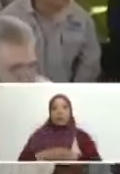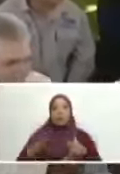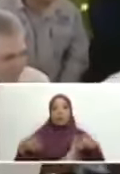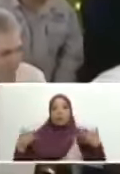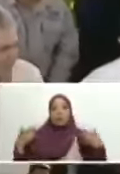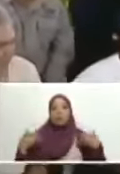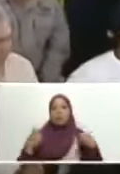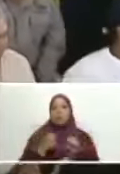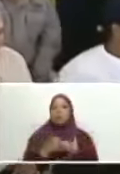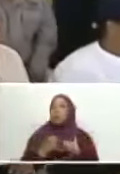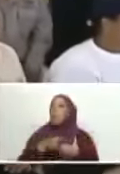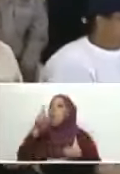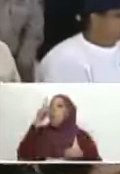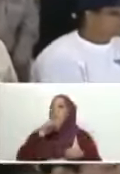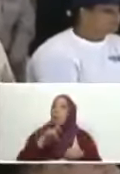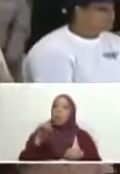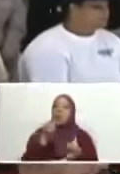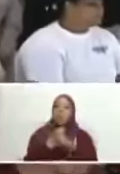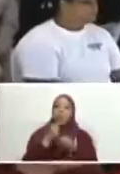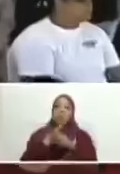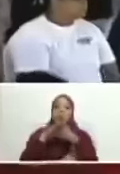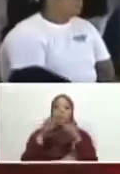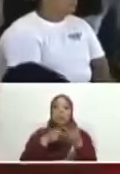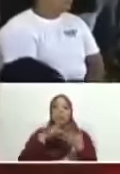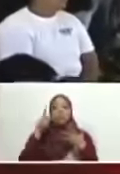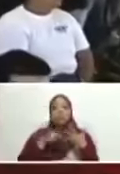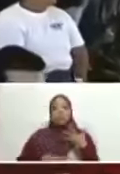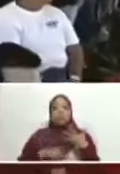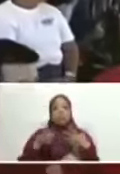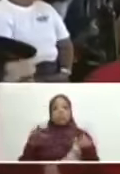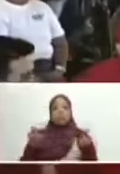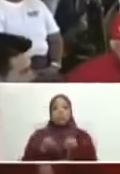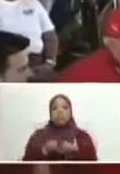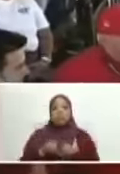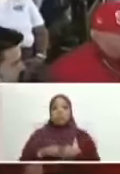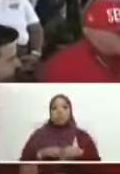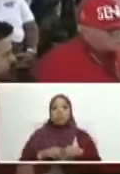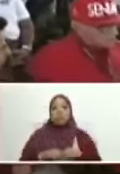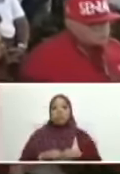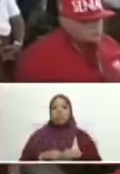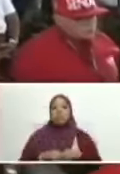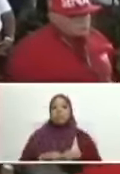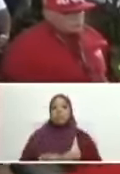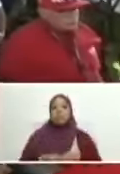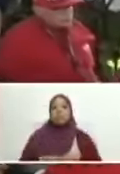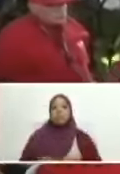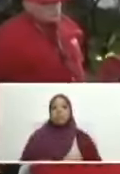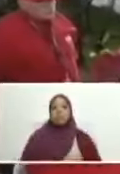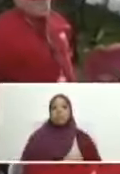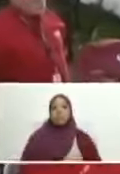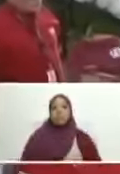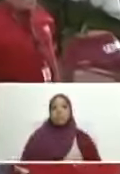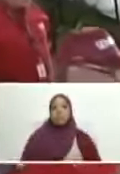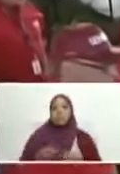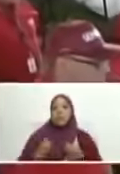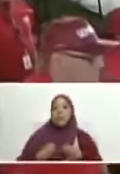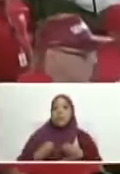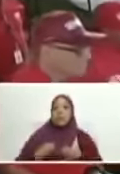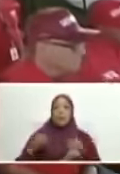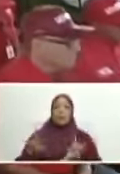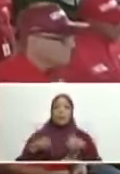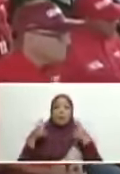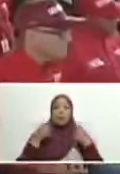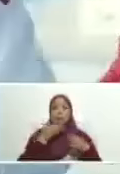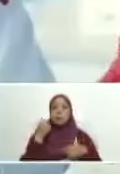mira. Es por ellos que hacemos todo esto, en presidente. Sus colchones, mira. Qué belleza, chicos. Tienen que venir a La Guaira.